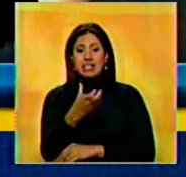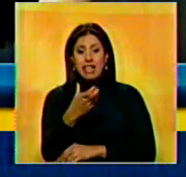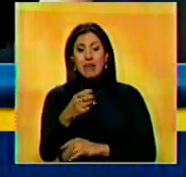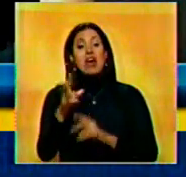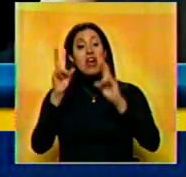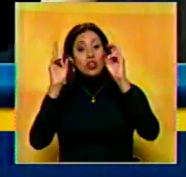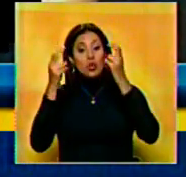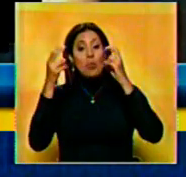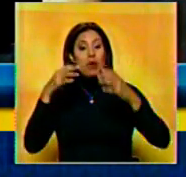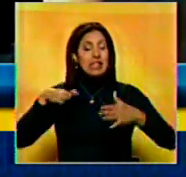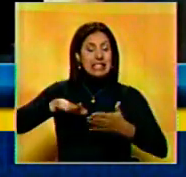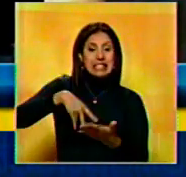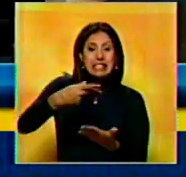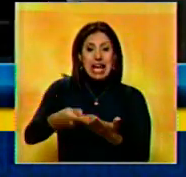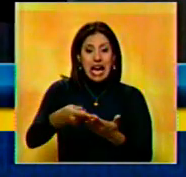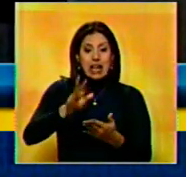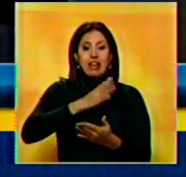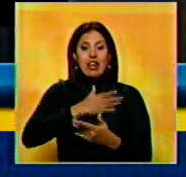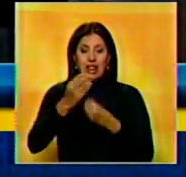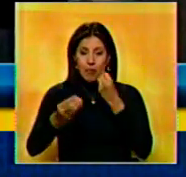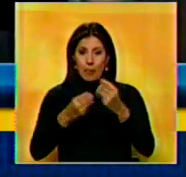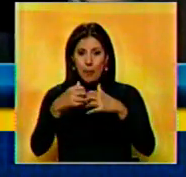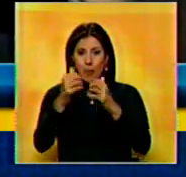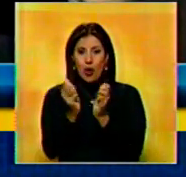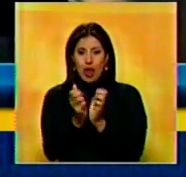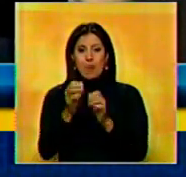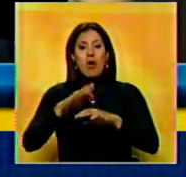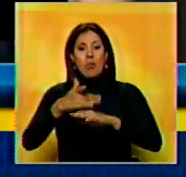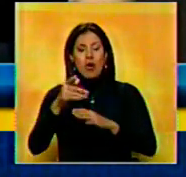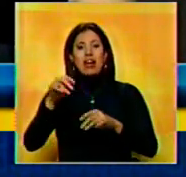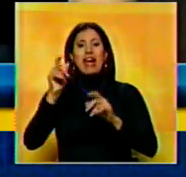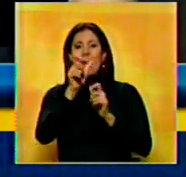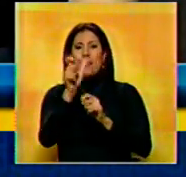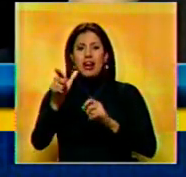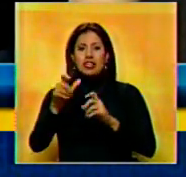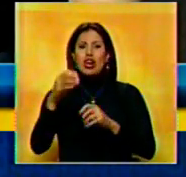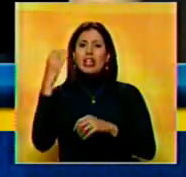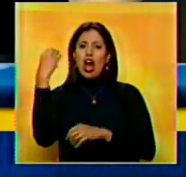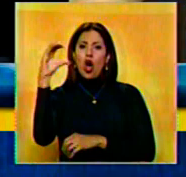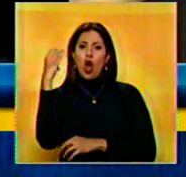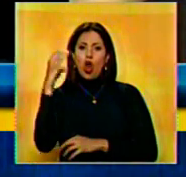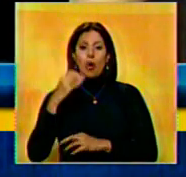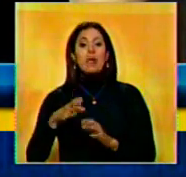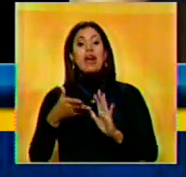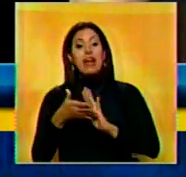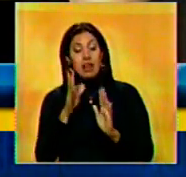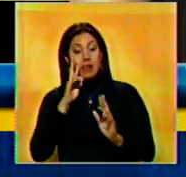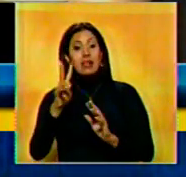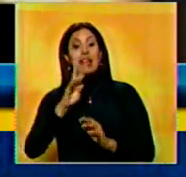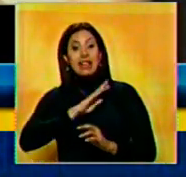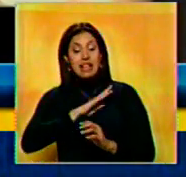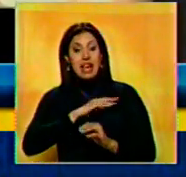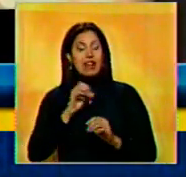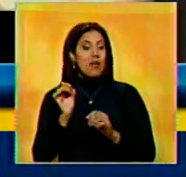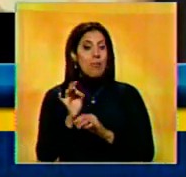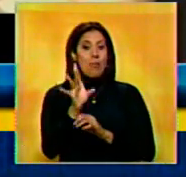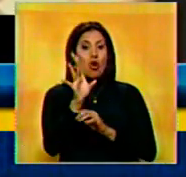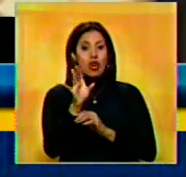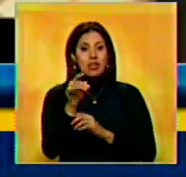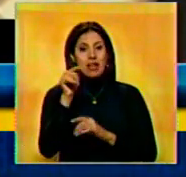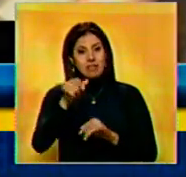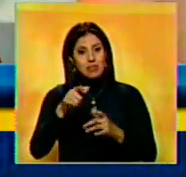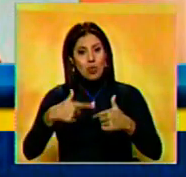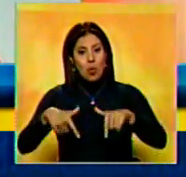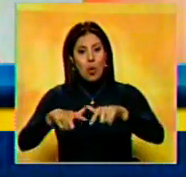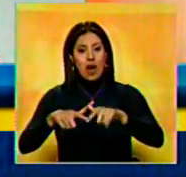un supuesto altercado que tuvo su prometido Nick Loé con uno de los seguidores de la colombiana y por lo que tuvo que ser expulsado del